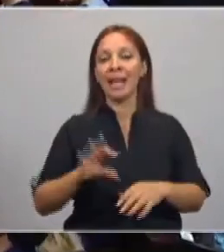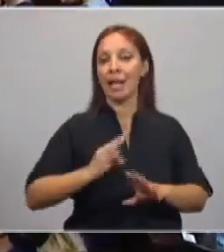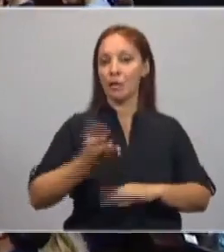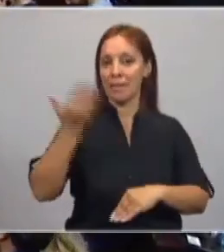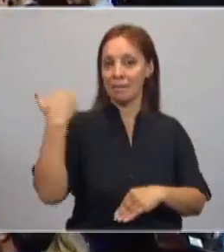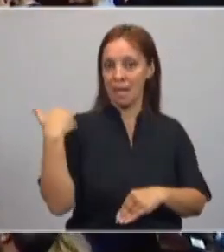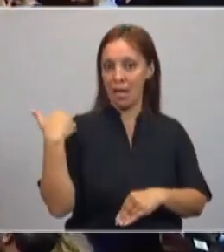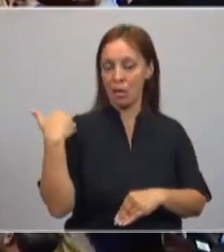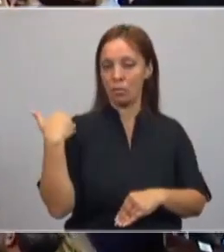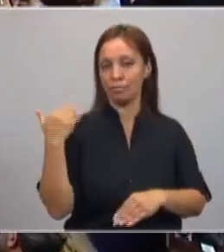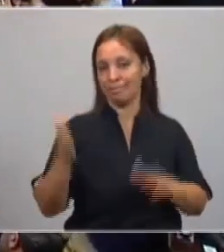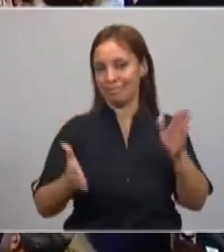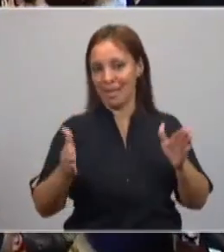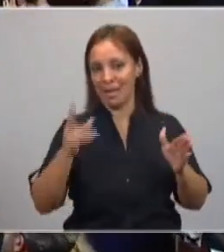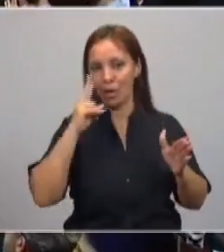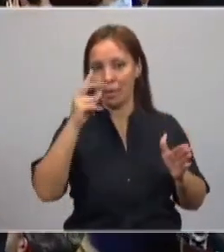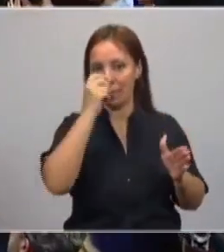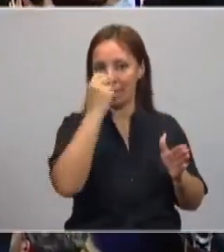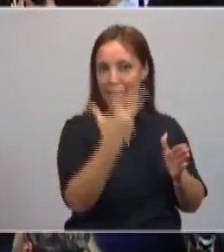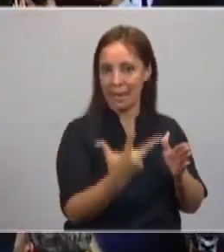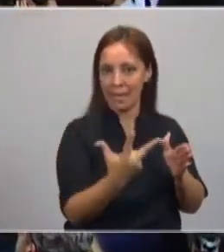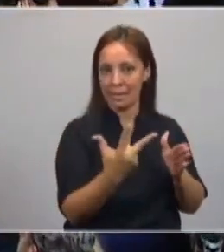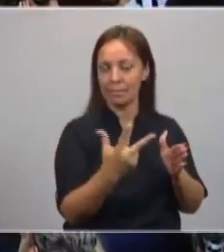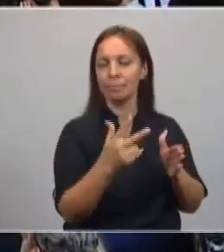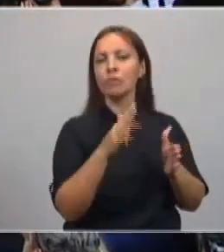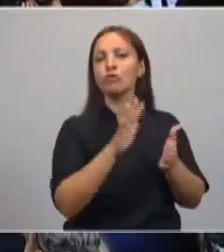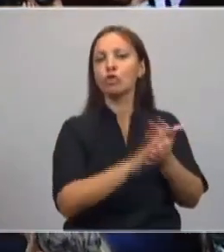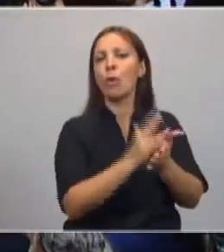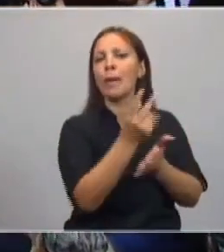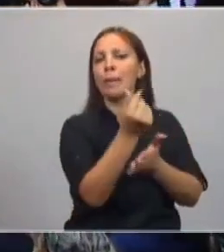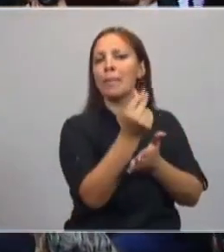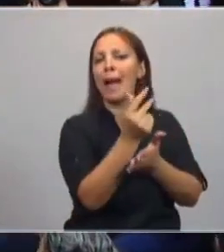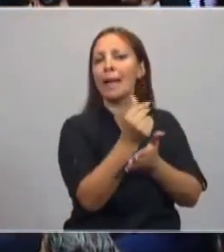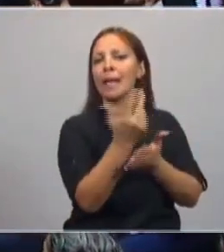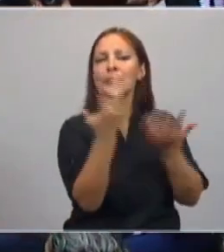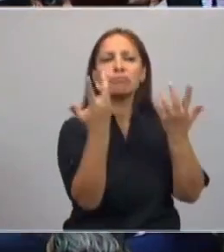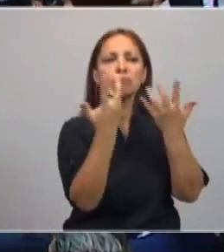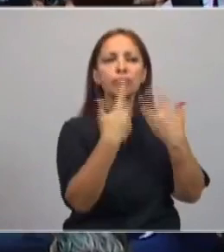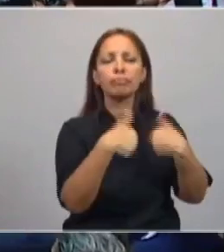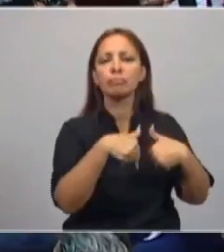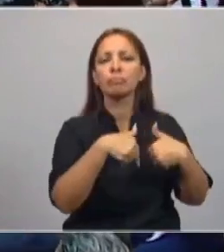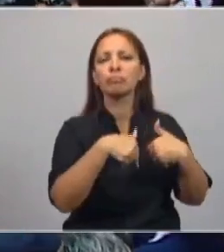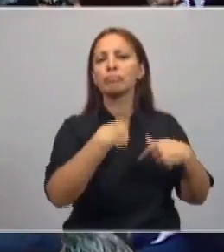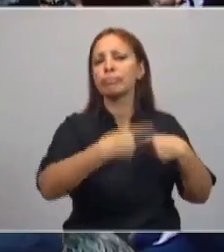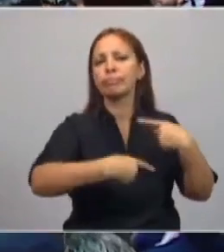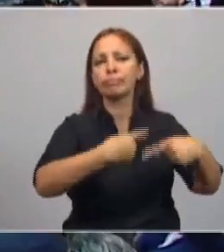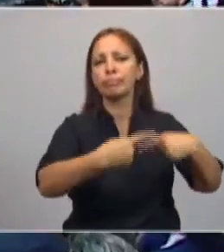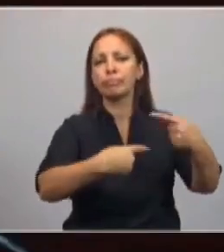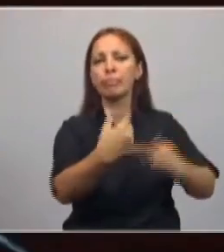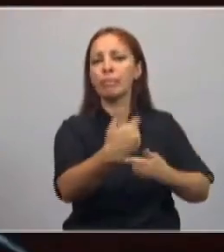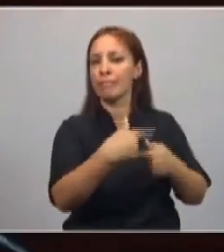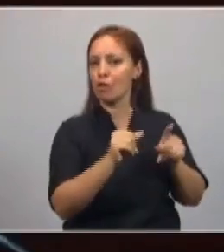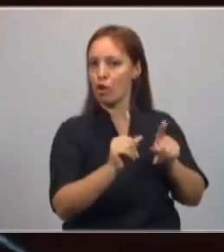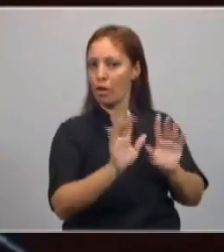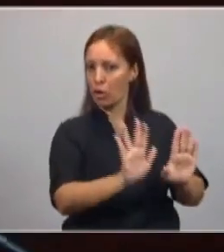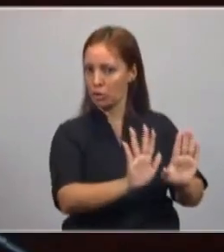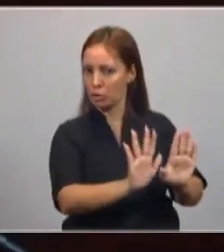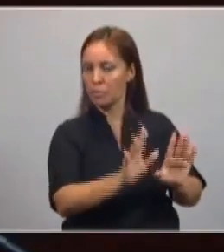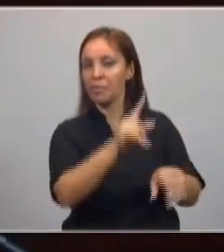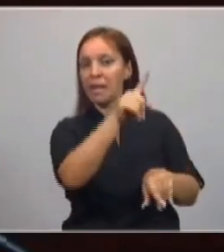pasado, en 2023, de los recursos no automáticos, no los de la coparticipación, que el presidente